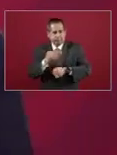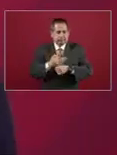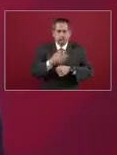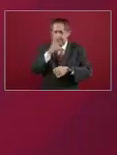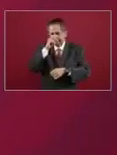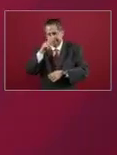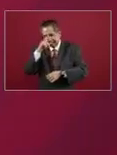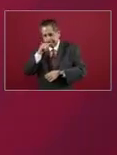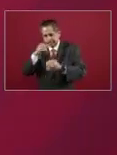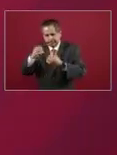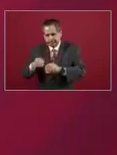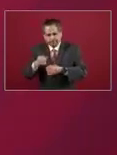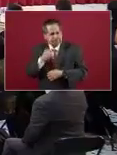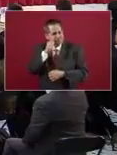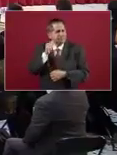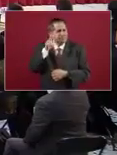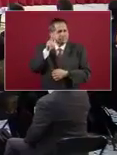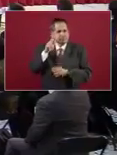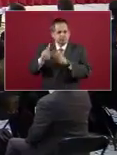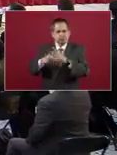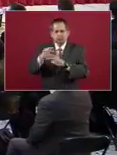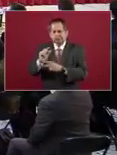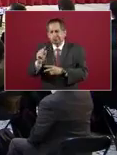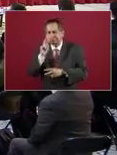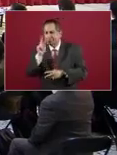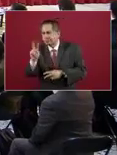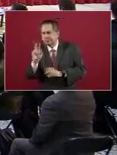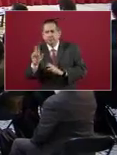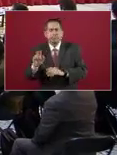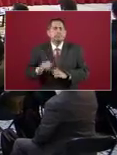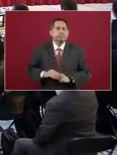podido. Antier fui un ratito